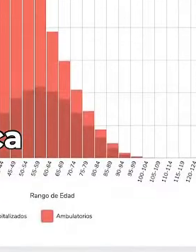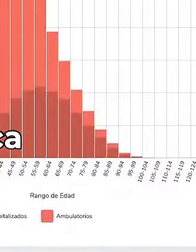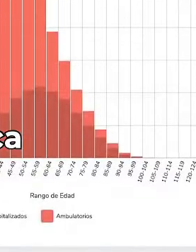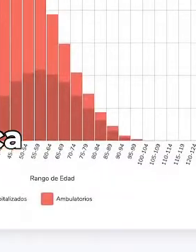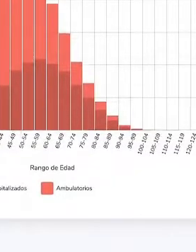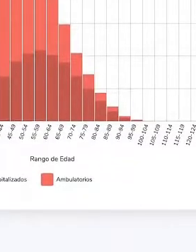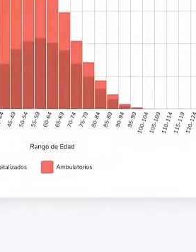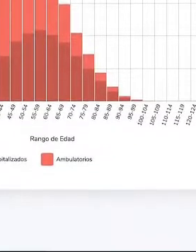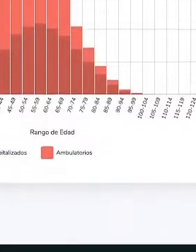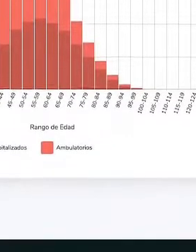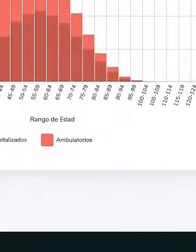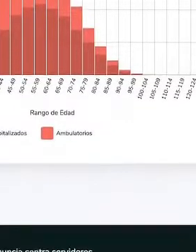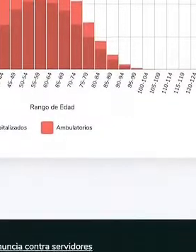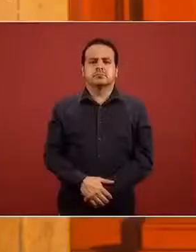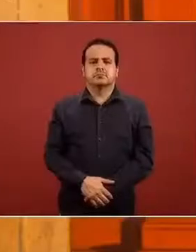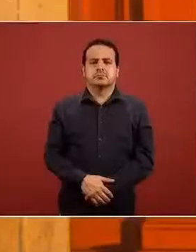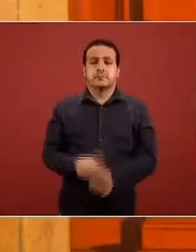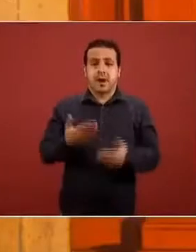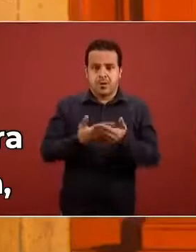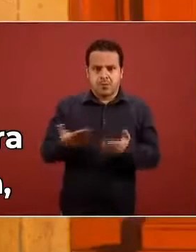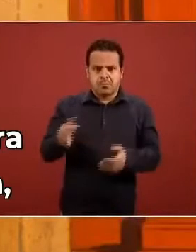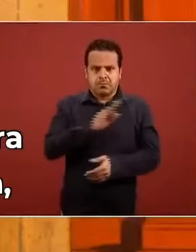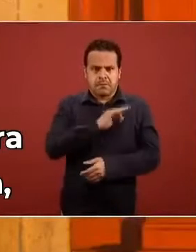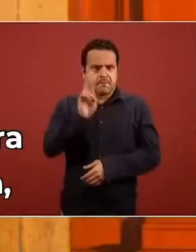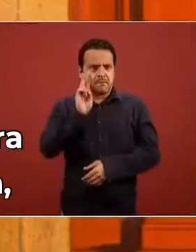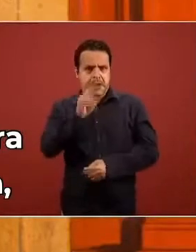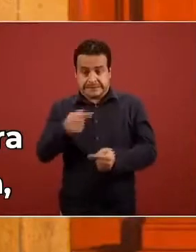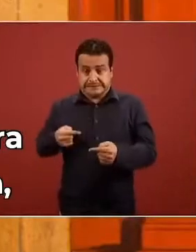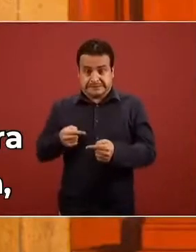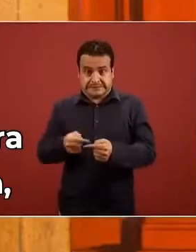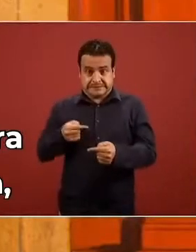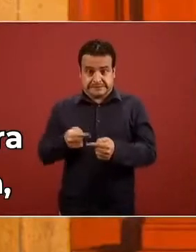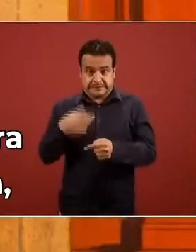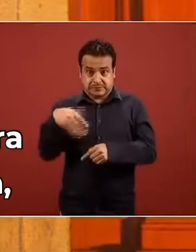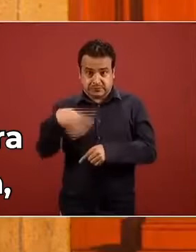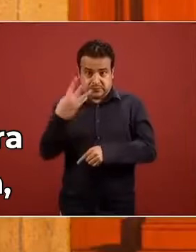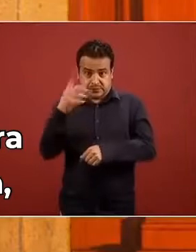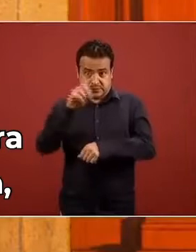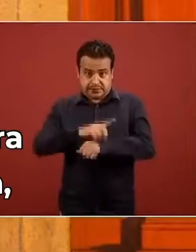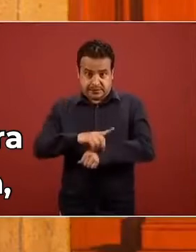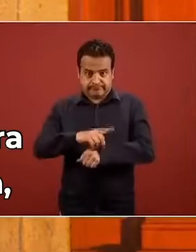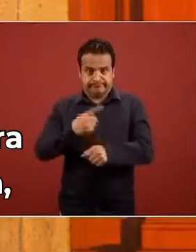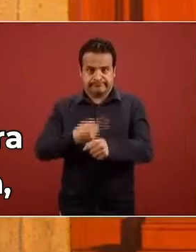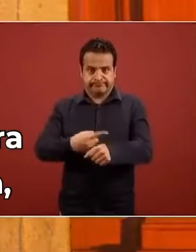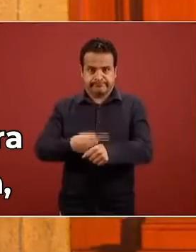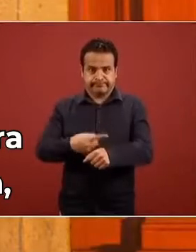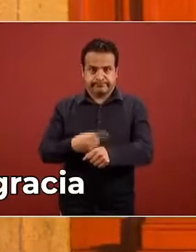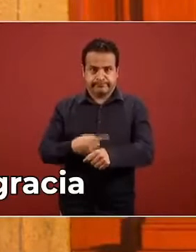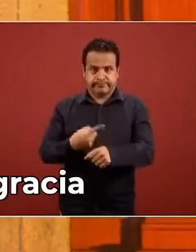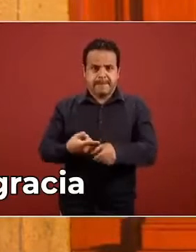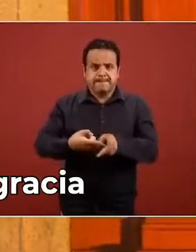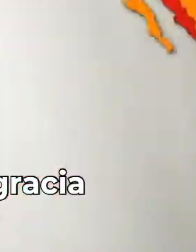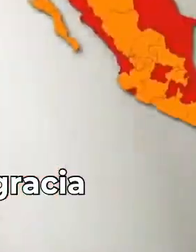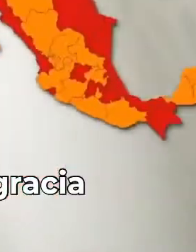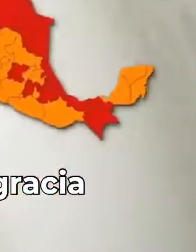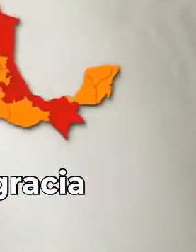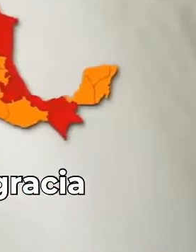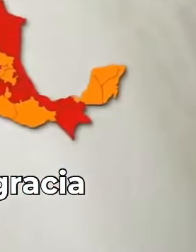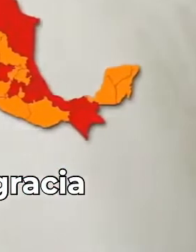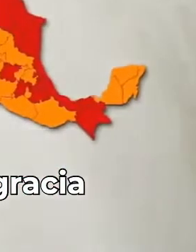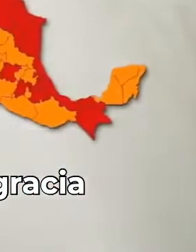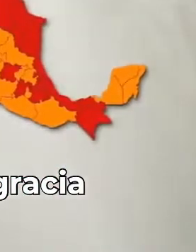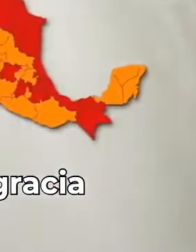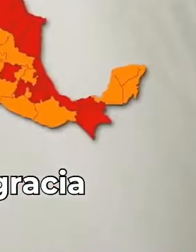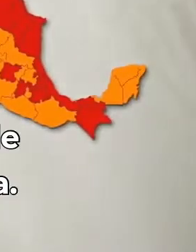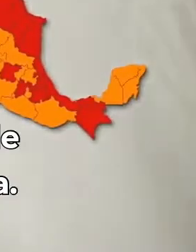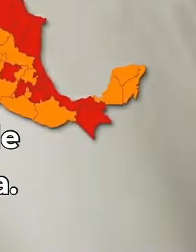epopeya que logró, al enfrentar la pandemia, que en México la infraestructura sanitaria no fuera desbordada, un objetivo sustancial